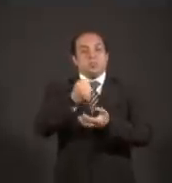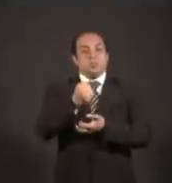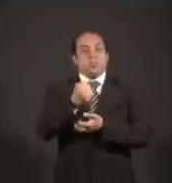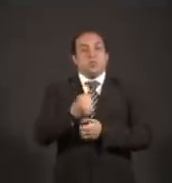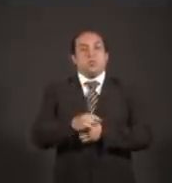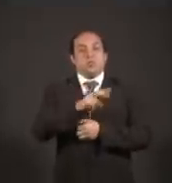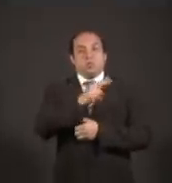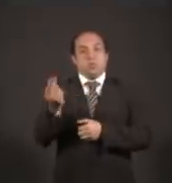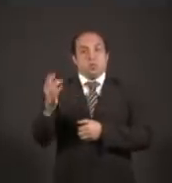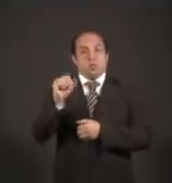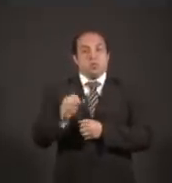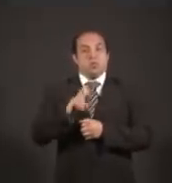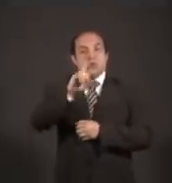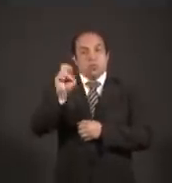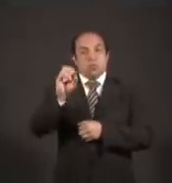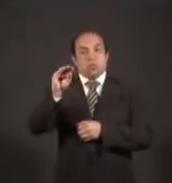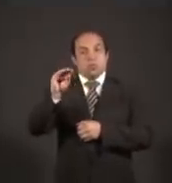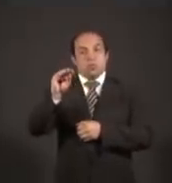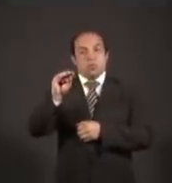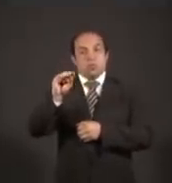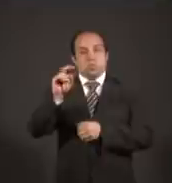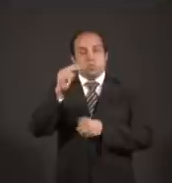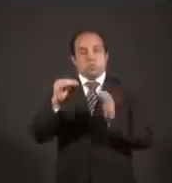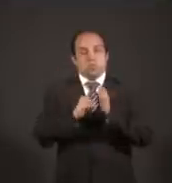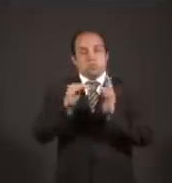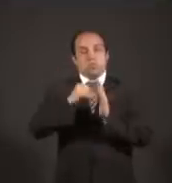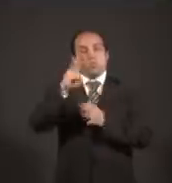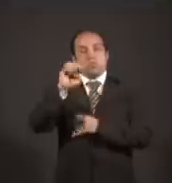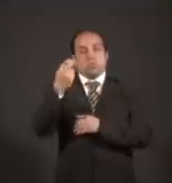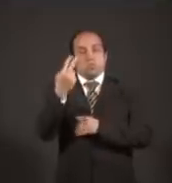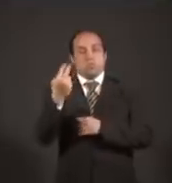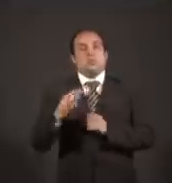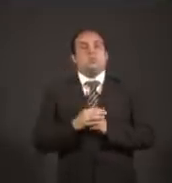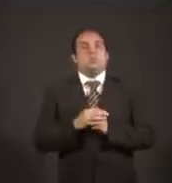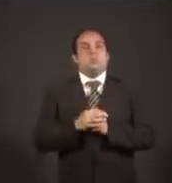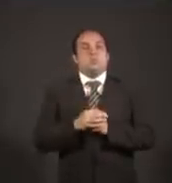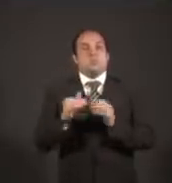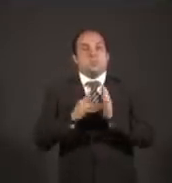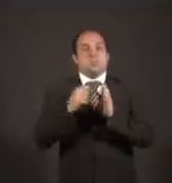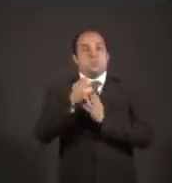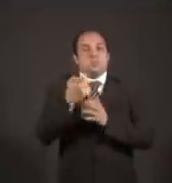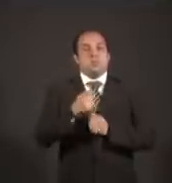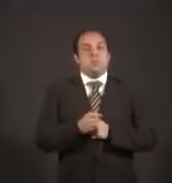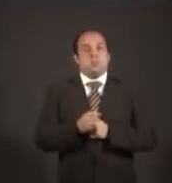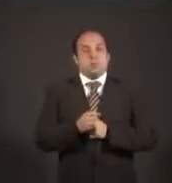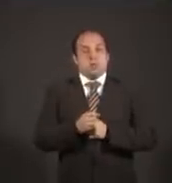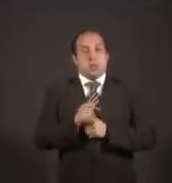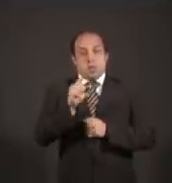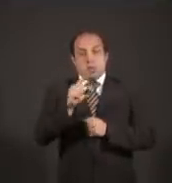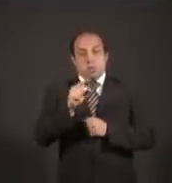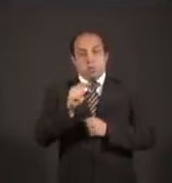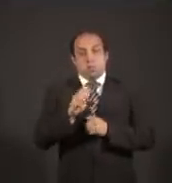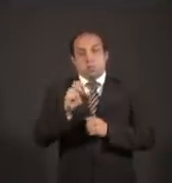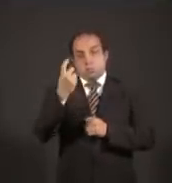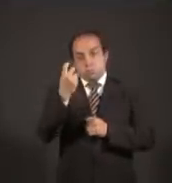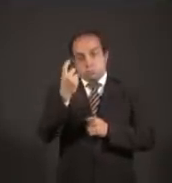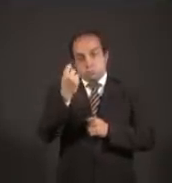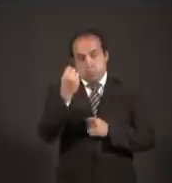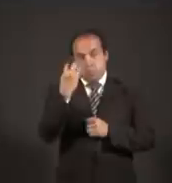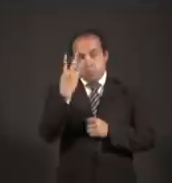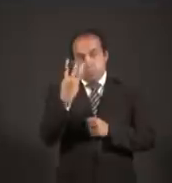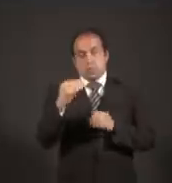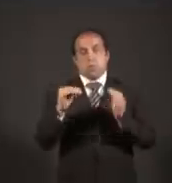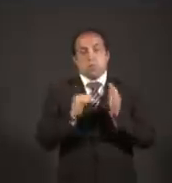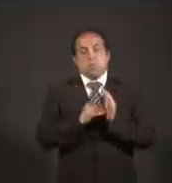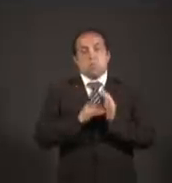pesos, 52.000 metros de construcción a nivel de, incluyendo obra exterior, y 23.000 metros de construcción